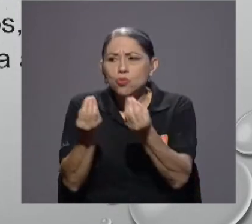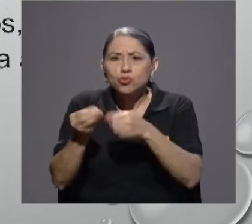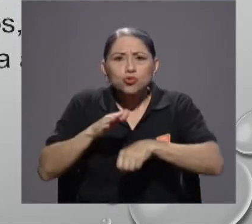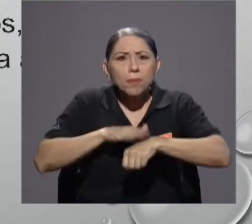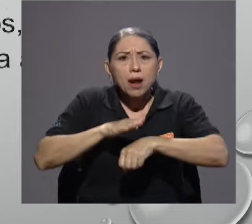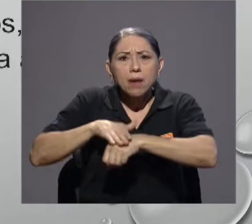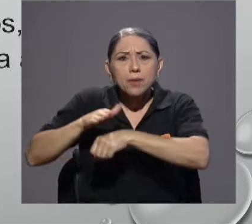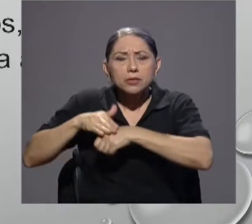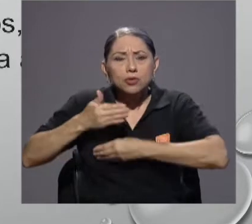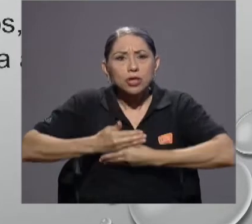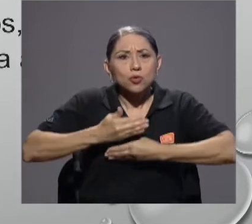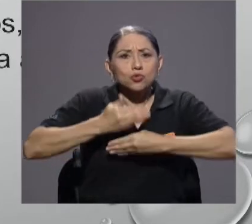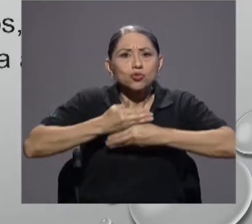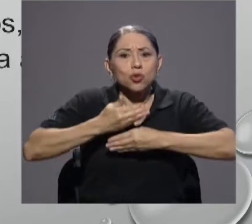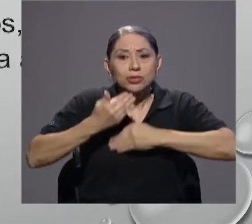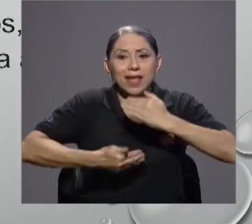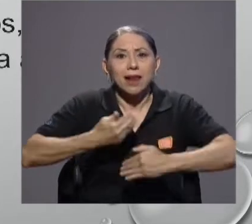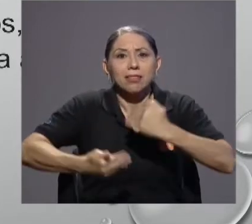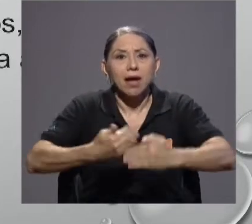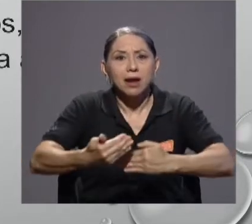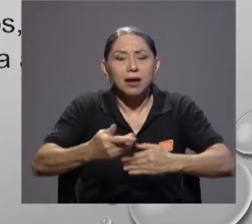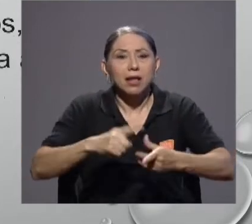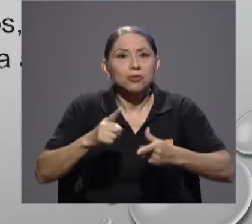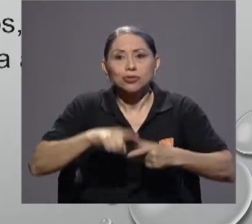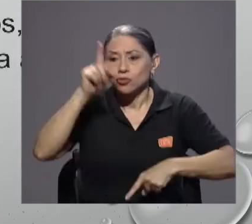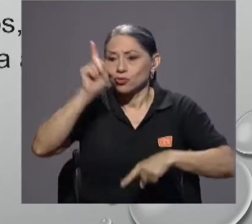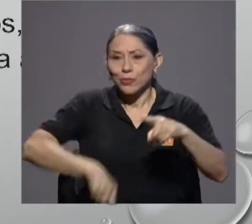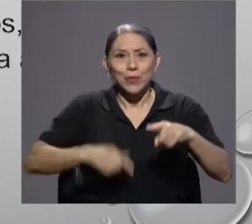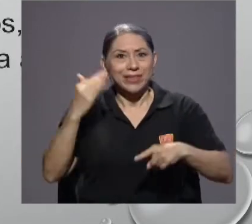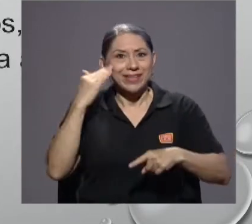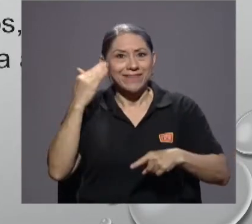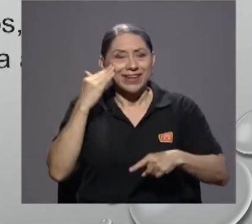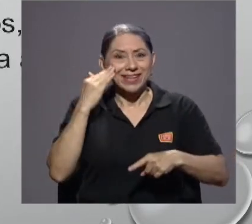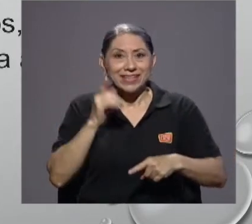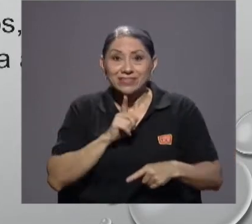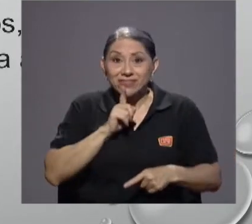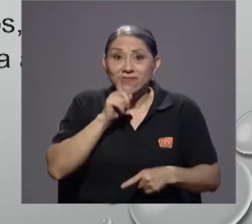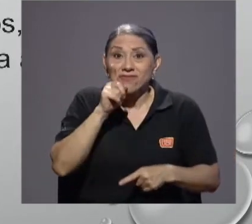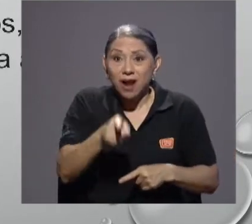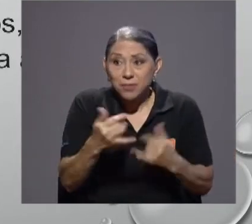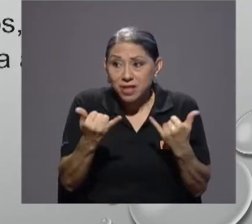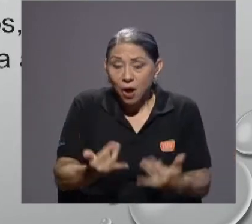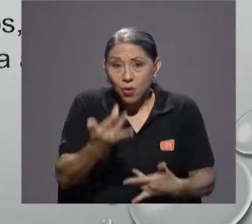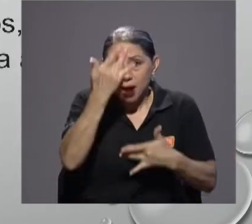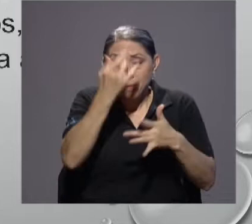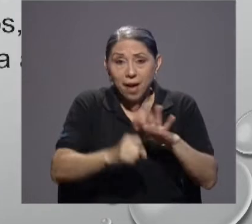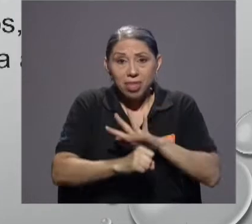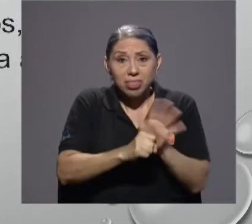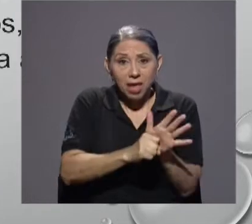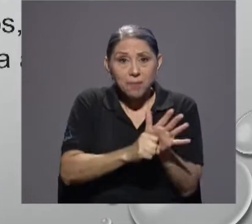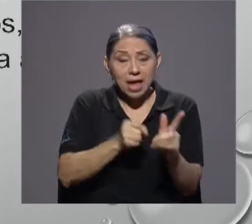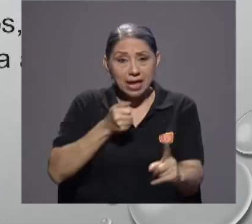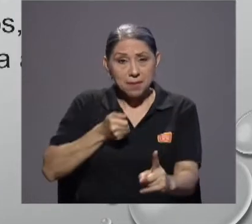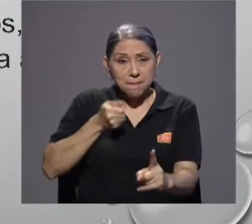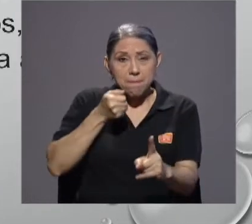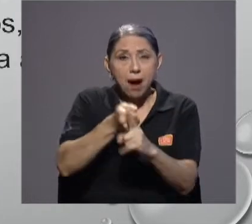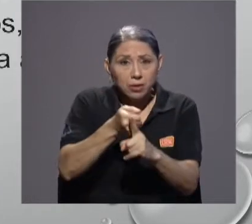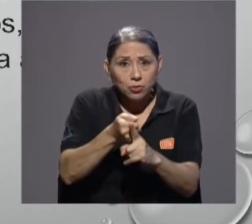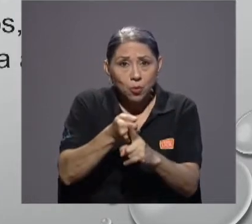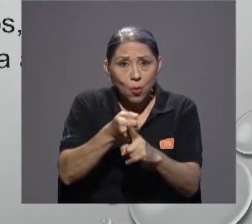se adelantaran. Entonces no se puede saber si el impacto relativo de la pandemia con respecto a una crisis